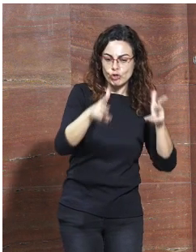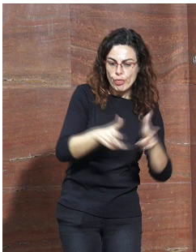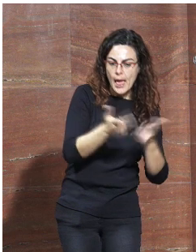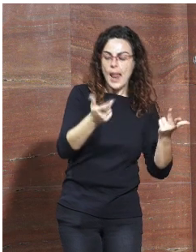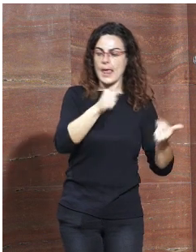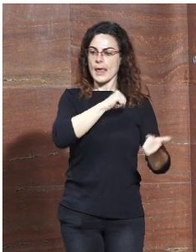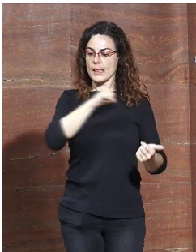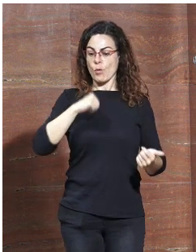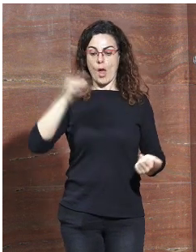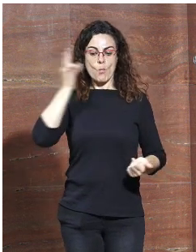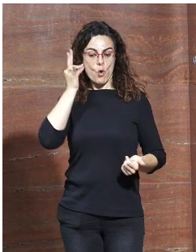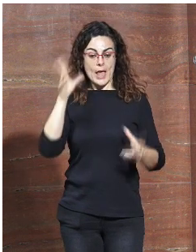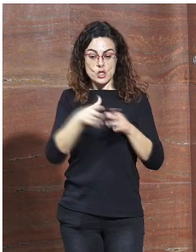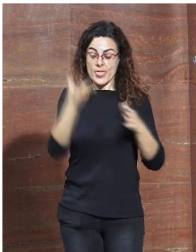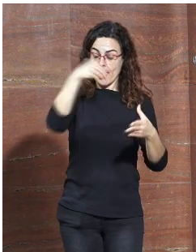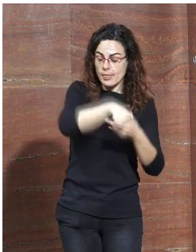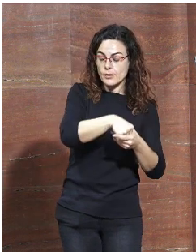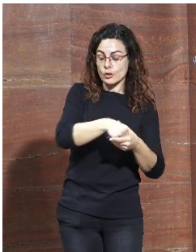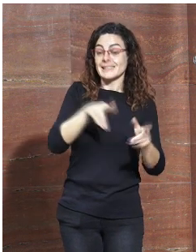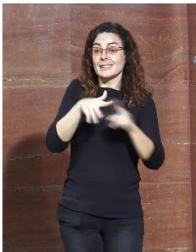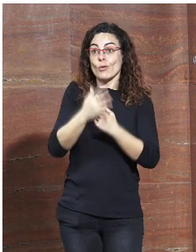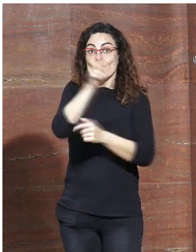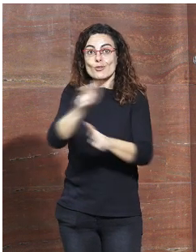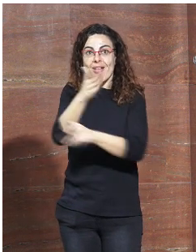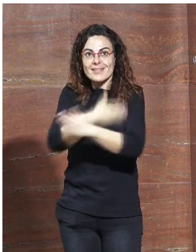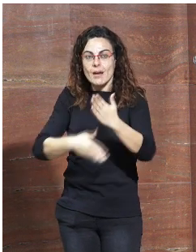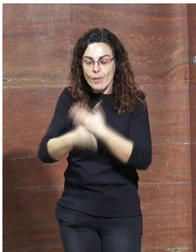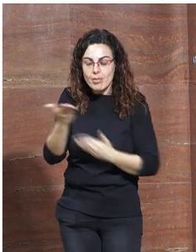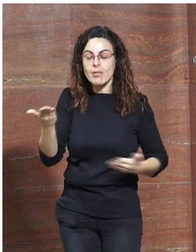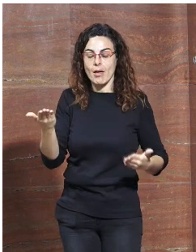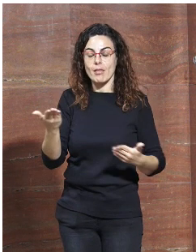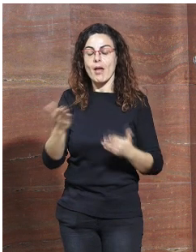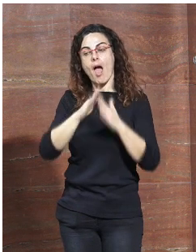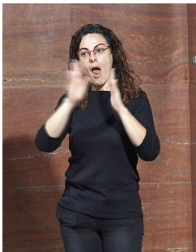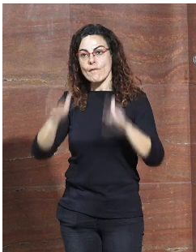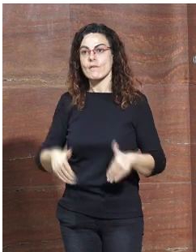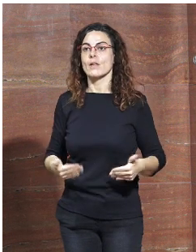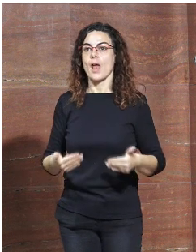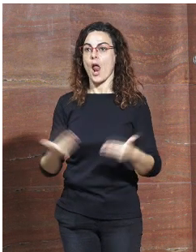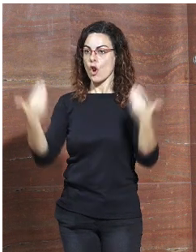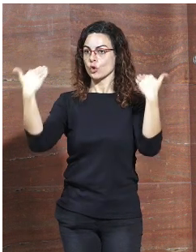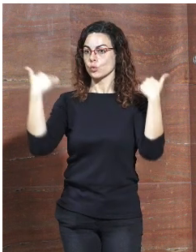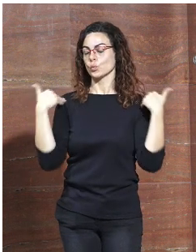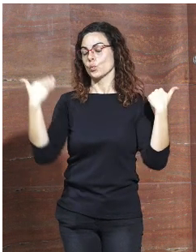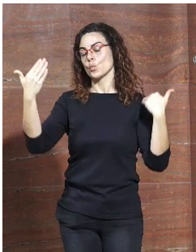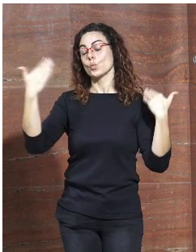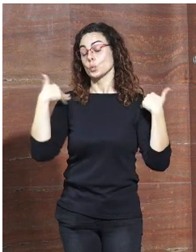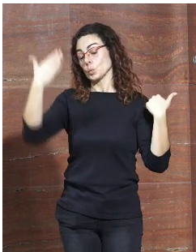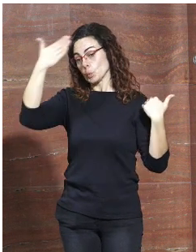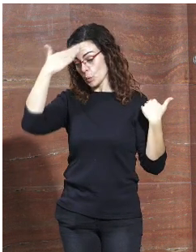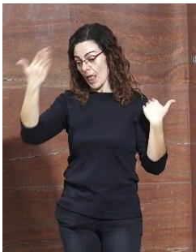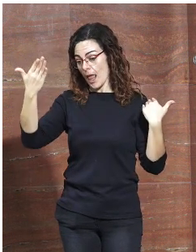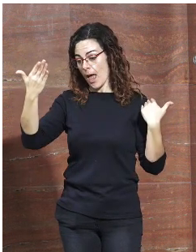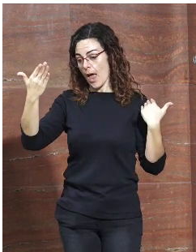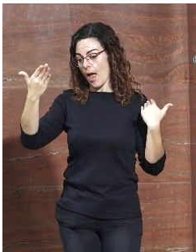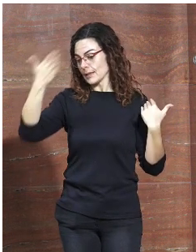mujeres, en nuestro caso, en el caso de las personas con discapacidad, ha sido la extutela institucional, ha sido y sigue